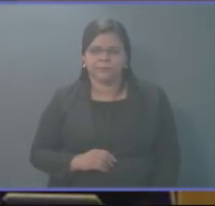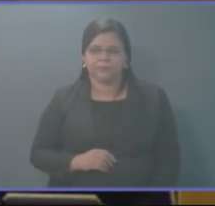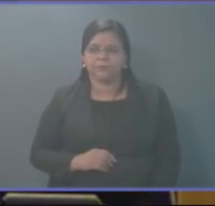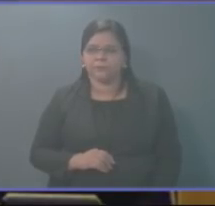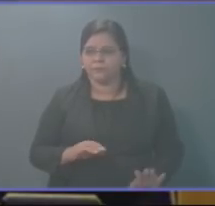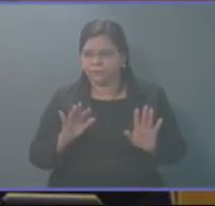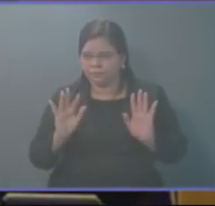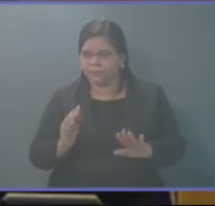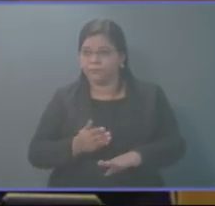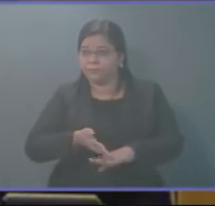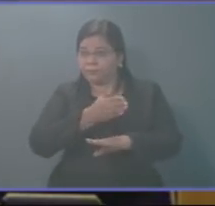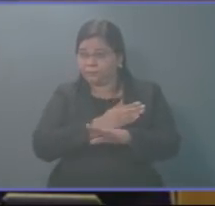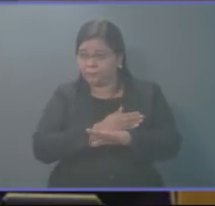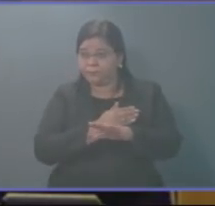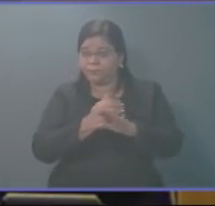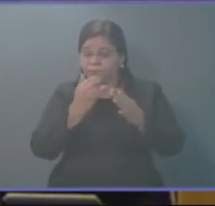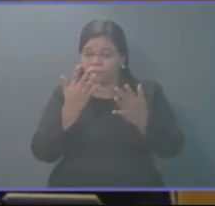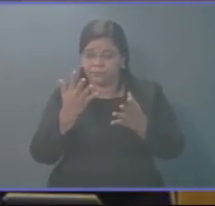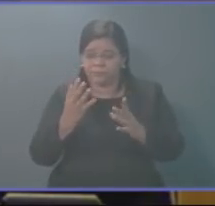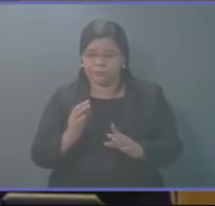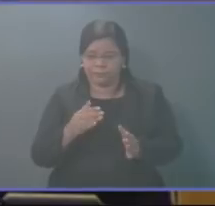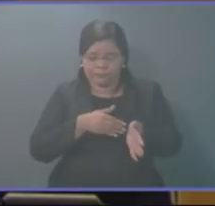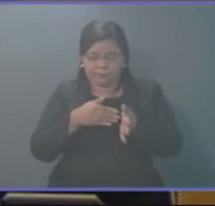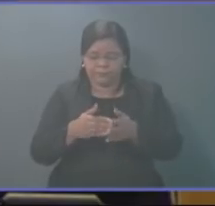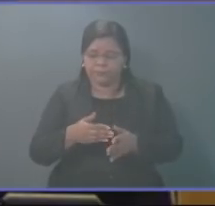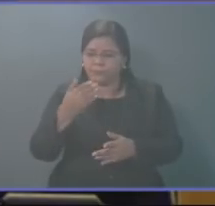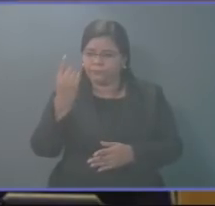Antes de ceder el uso de la palabra a la señora ministra,